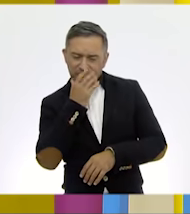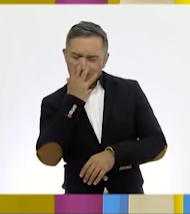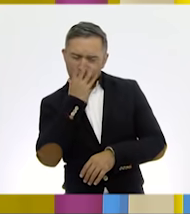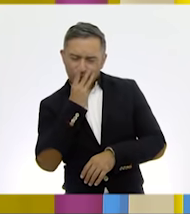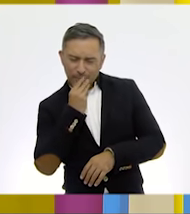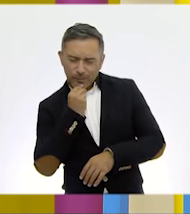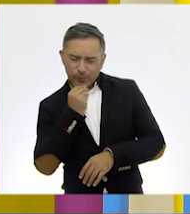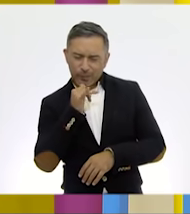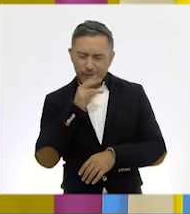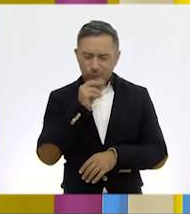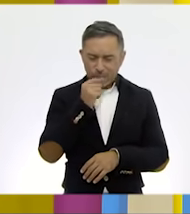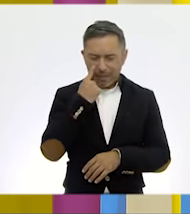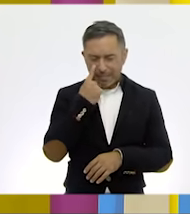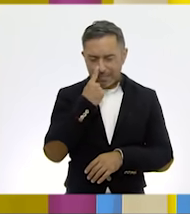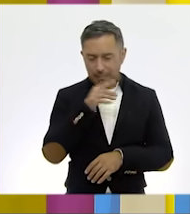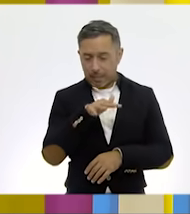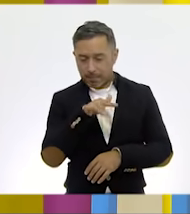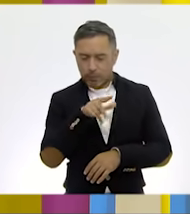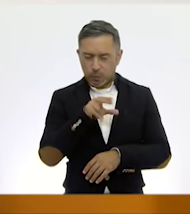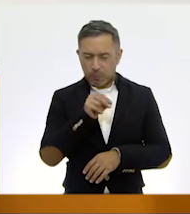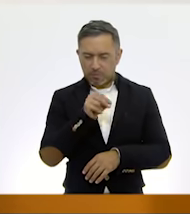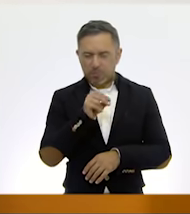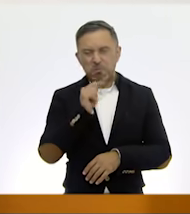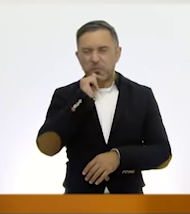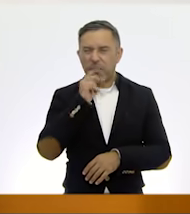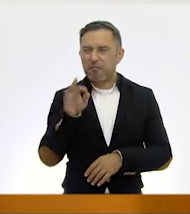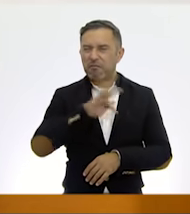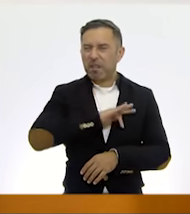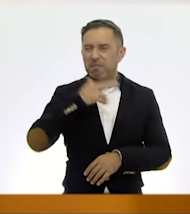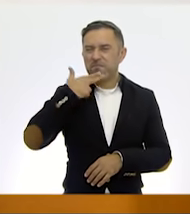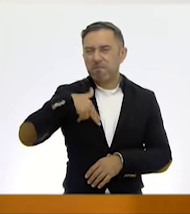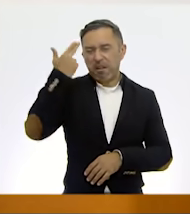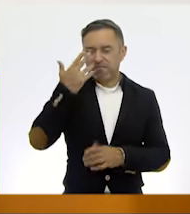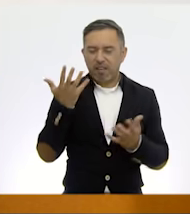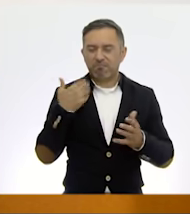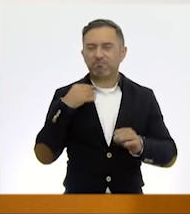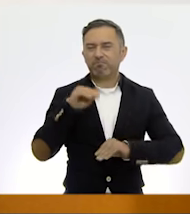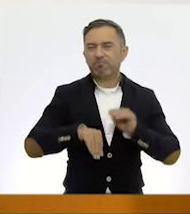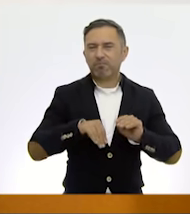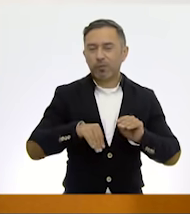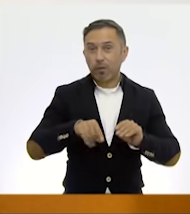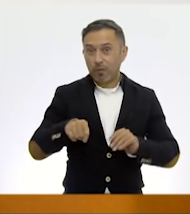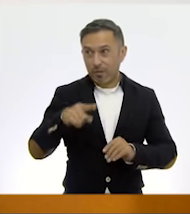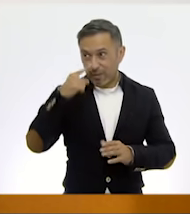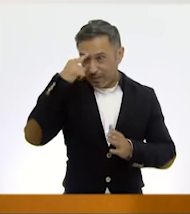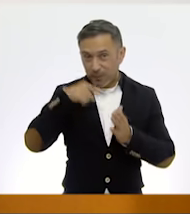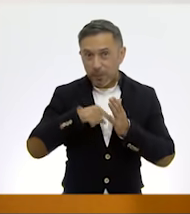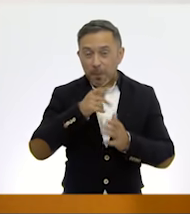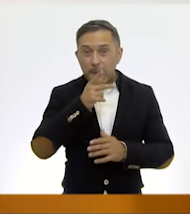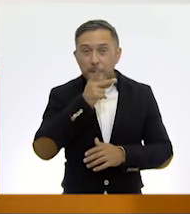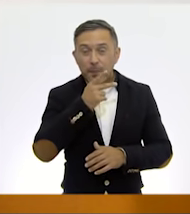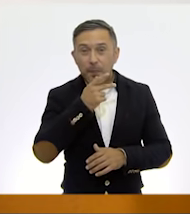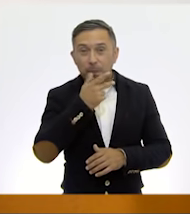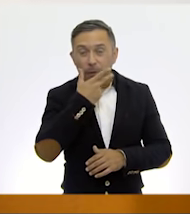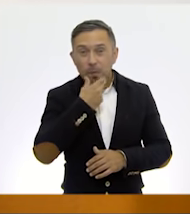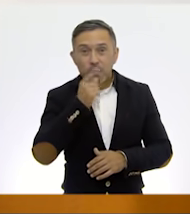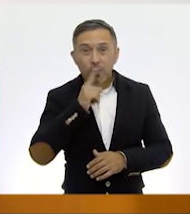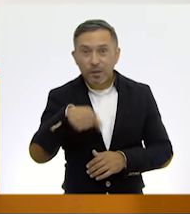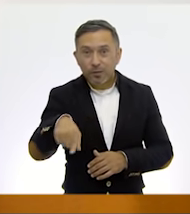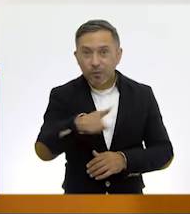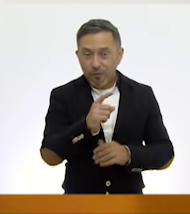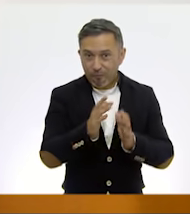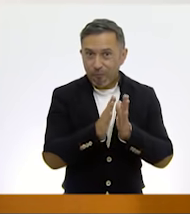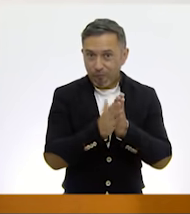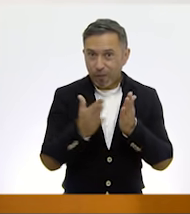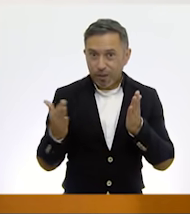arriesguense a hacerlo y vean cómo es el resultado. Oye, ¿y crees que las niñas y los niños cuando hagan esta práctica social del lenguaje, que son los folletos, hagan